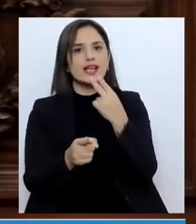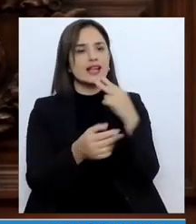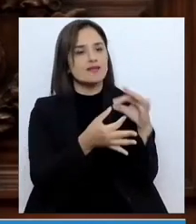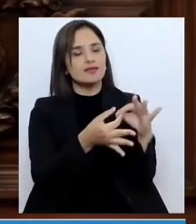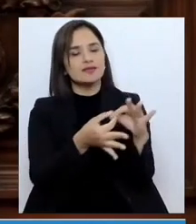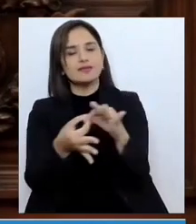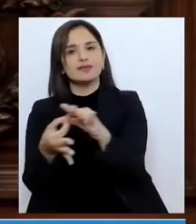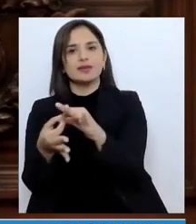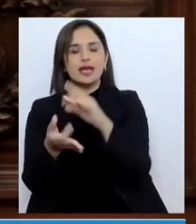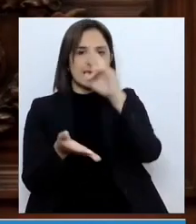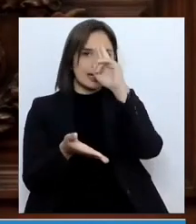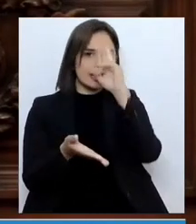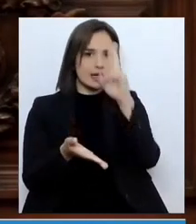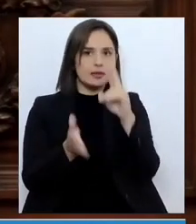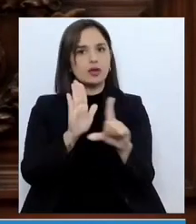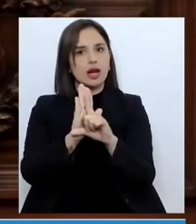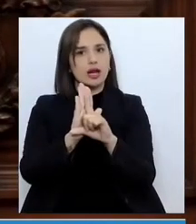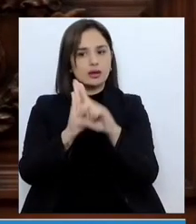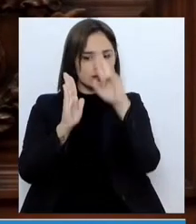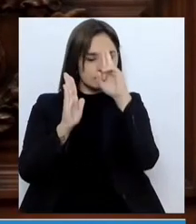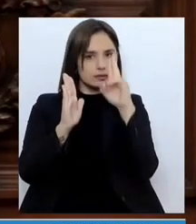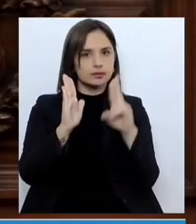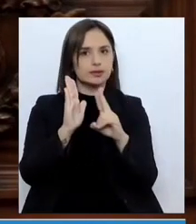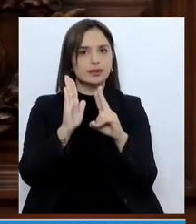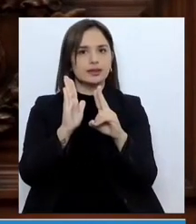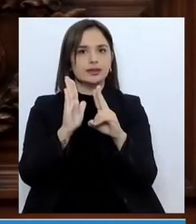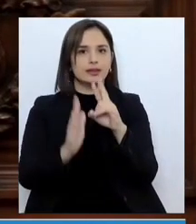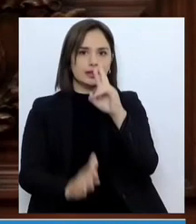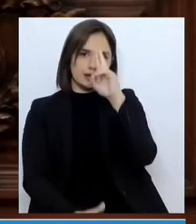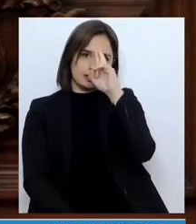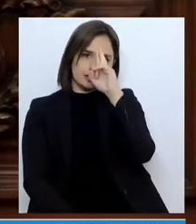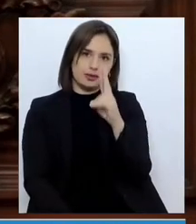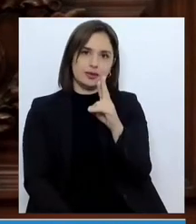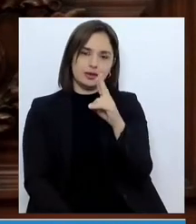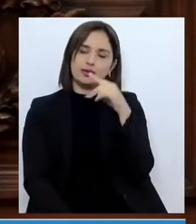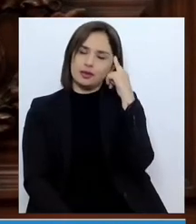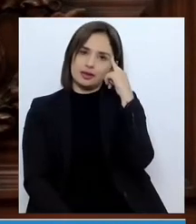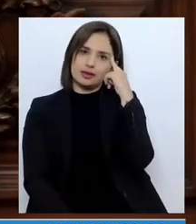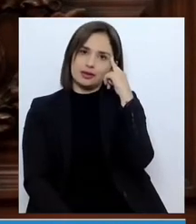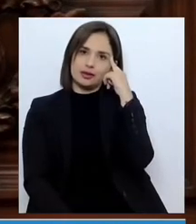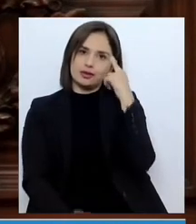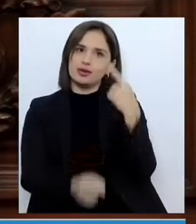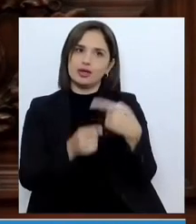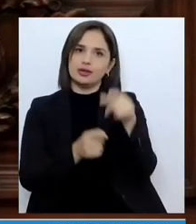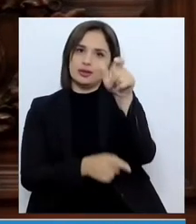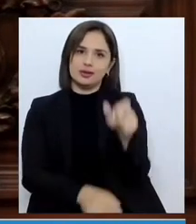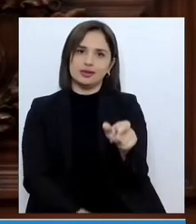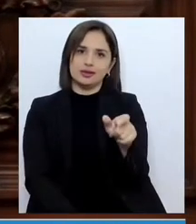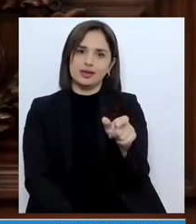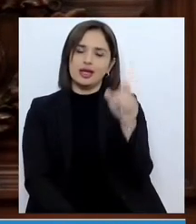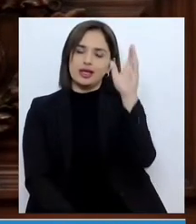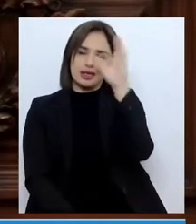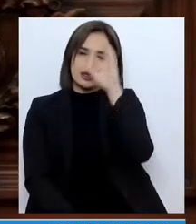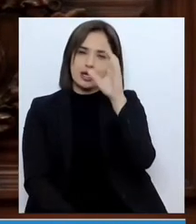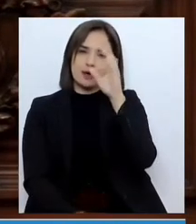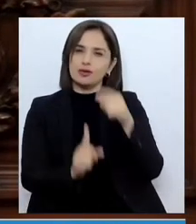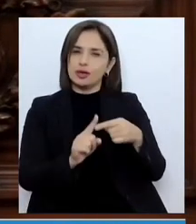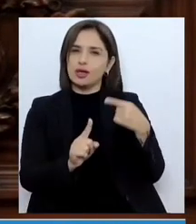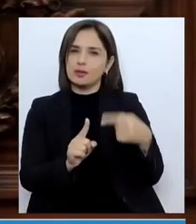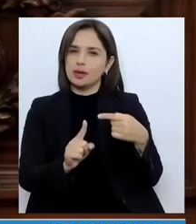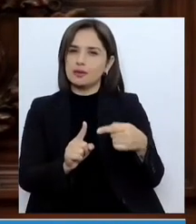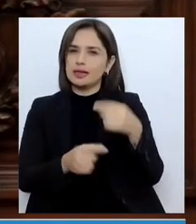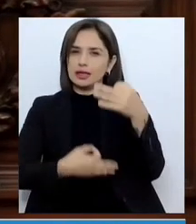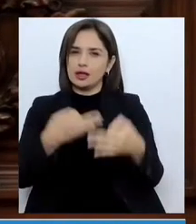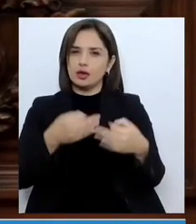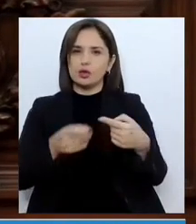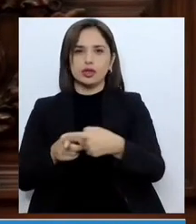ley, el respeto al pensamiento ajeno y la búsqueda incesante de la justicia social